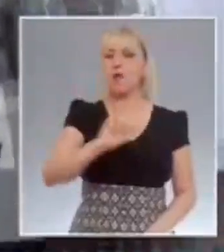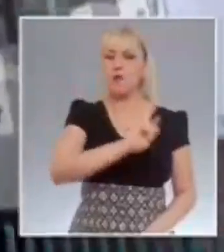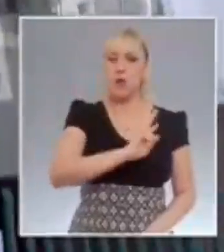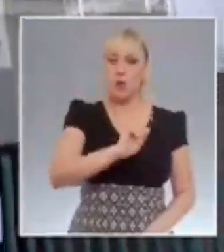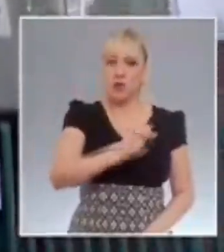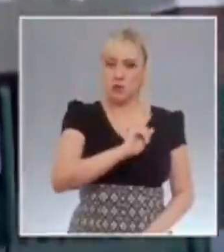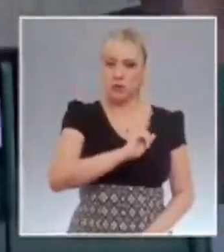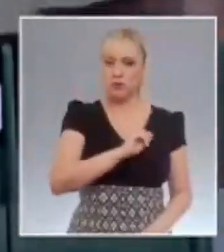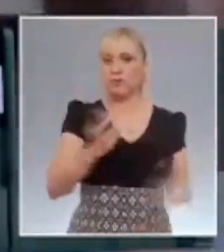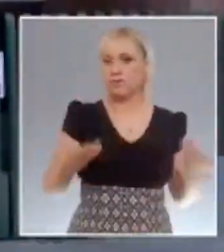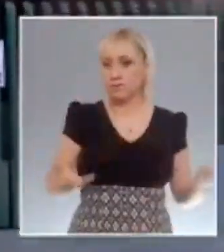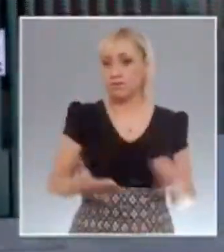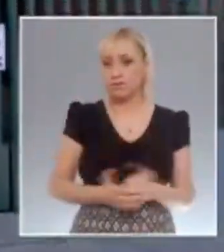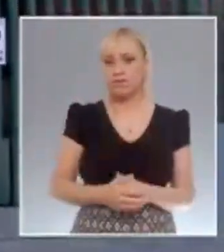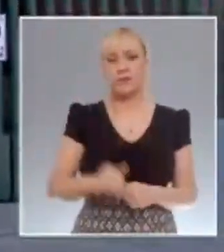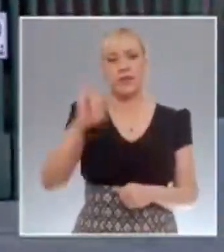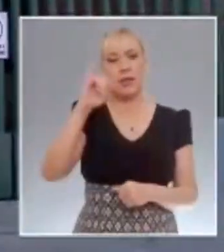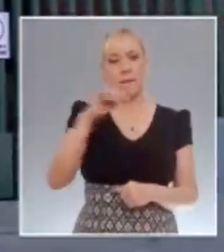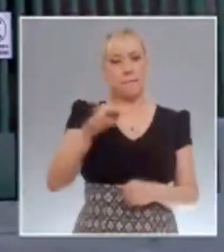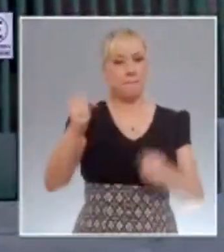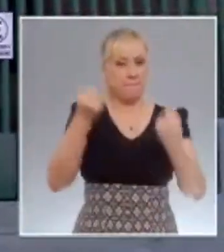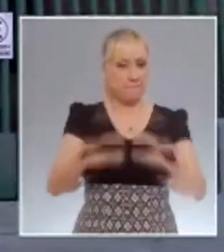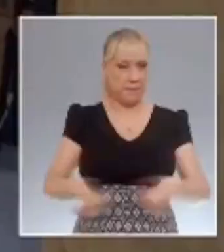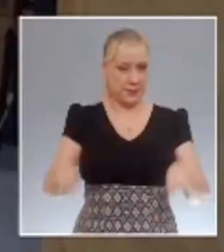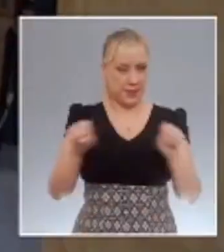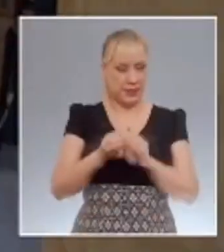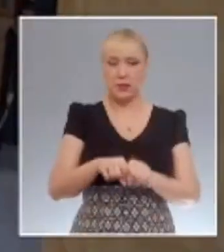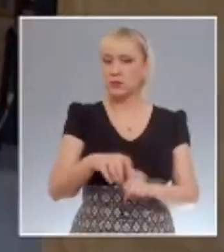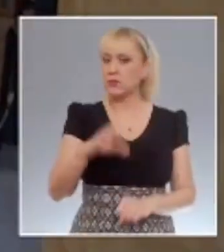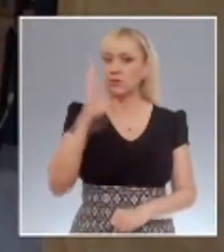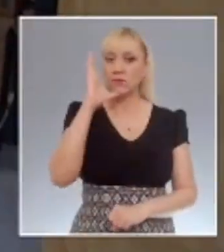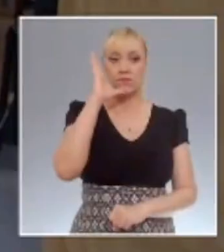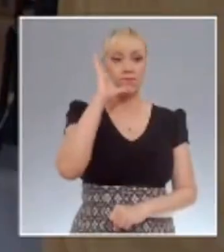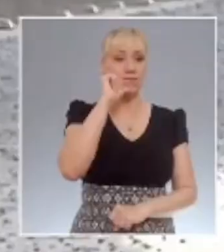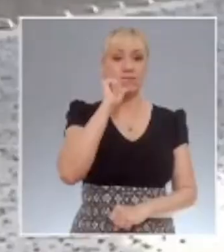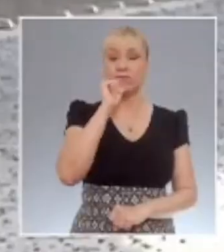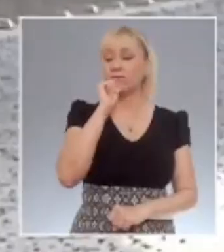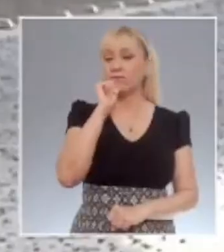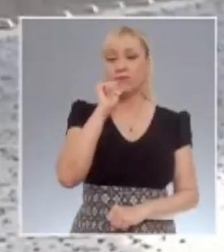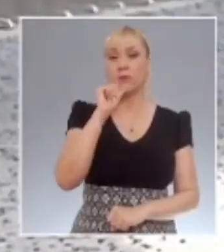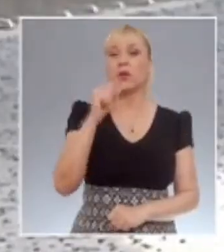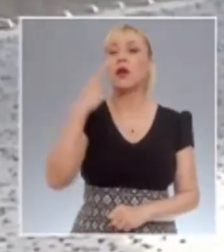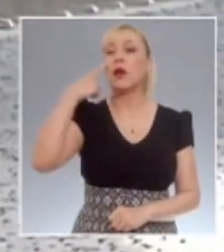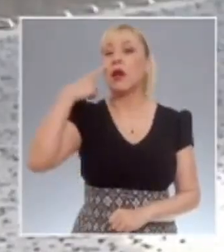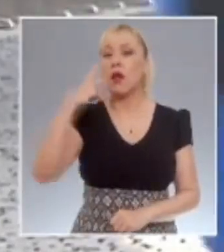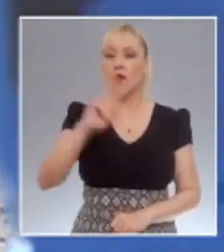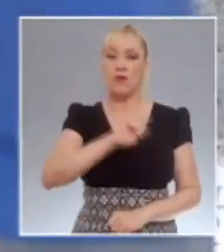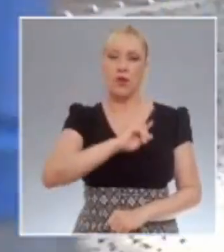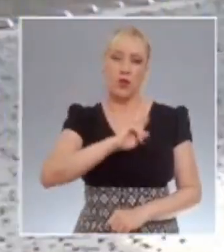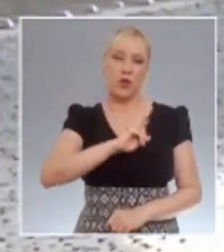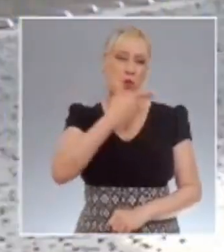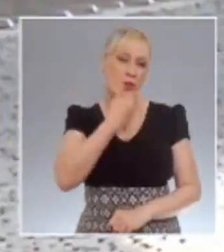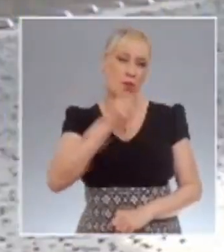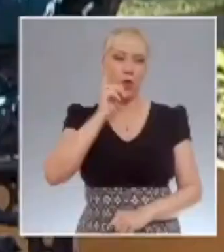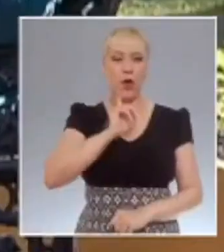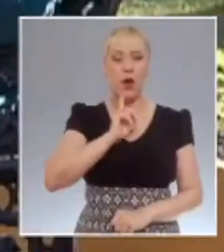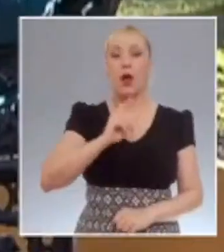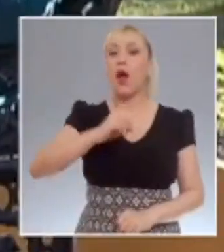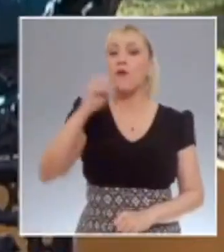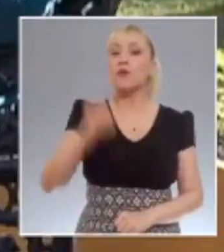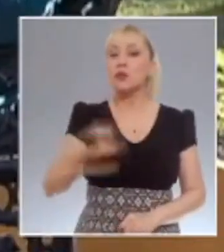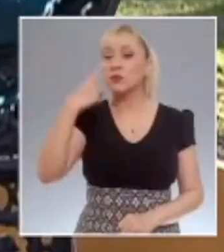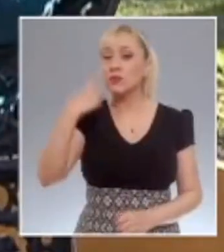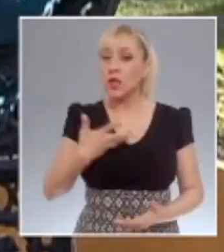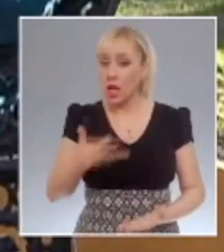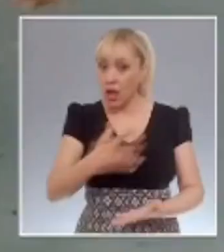El Instituto Mexicano del Seguro Social no puede exigir a un viudo o una viuda demostrar que tuvo hijos con el trabajador